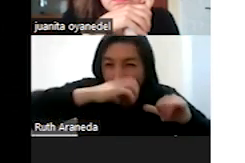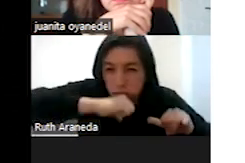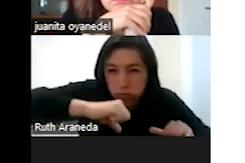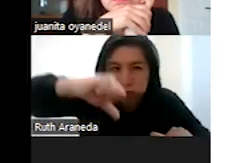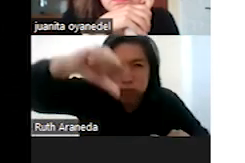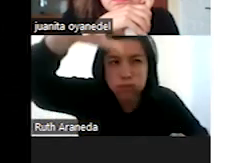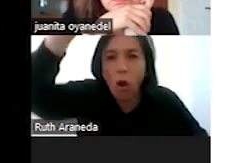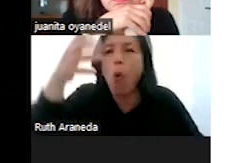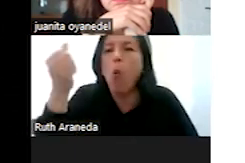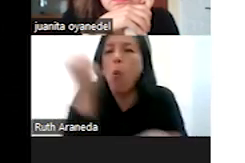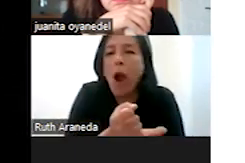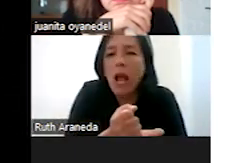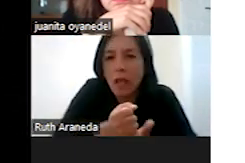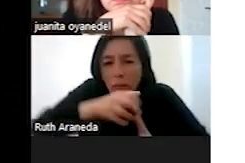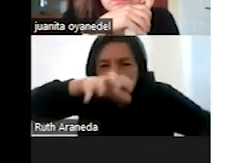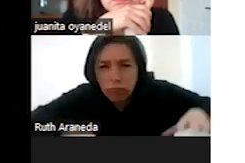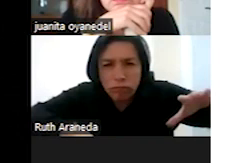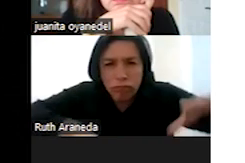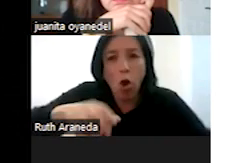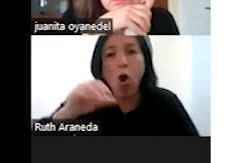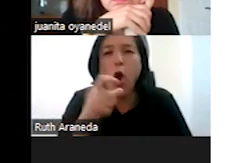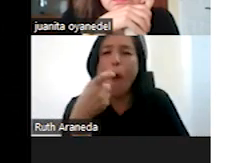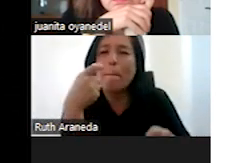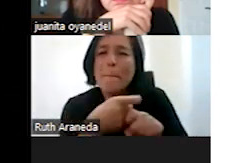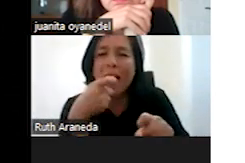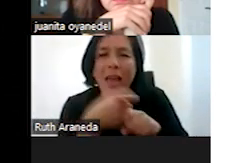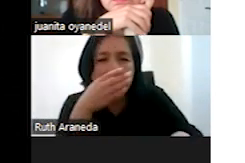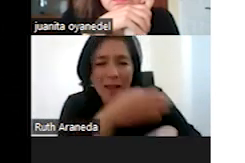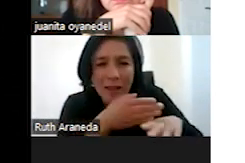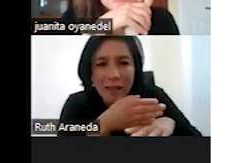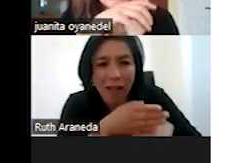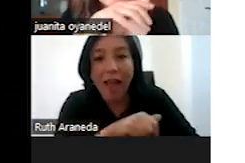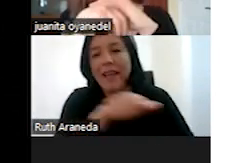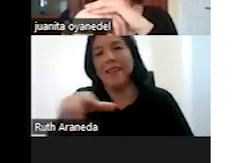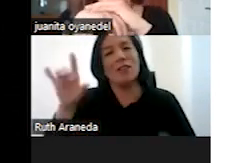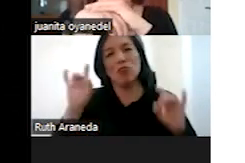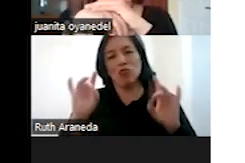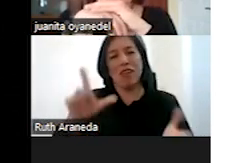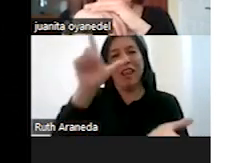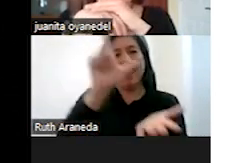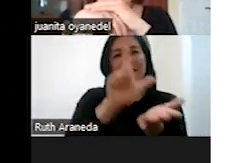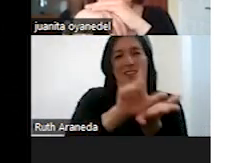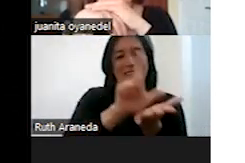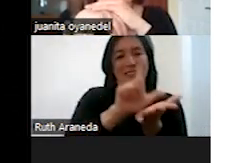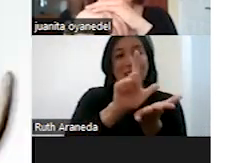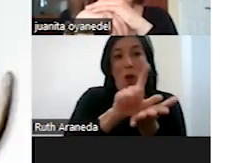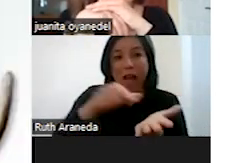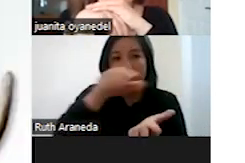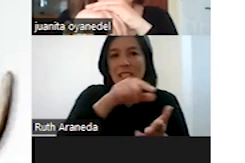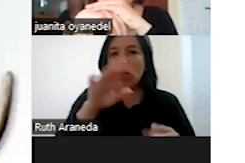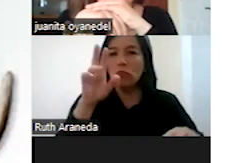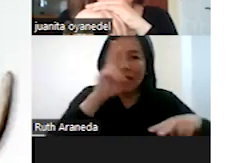por ejemplo, de cortes o artefactos asociados en el mismo contexto, ahí se convierte en un sitio arqueológico del paleo indio. Y